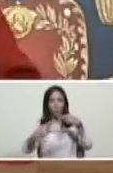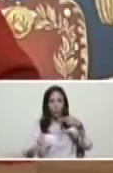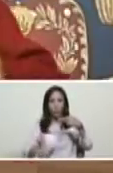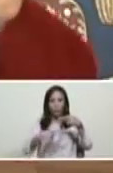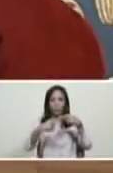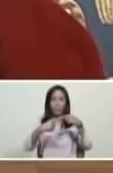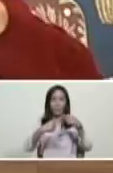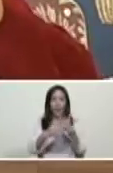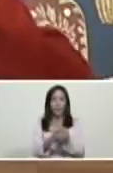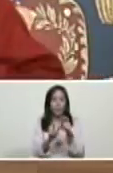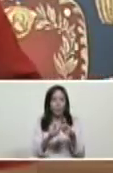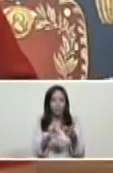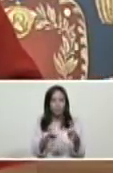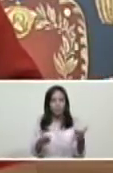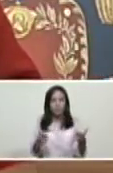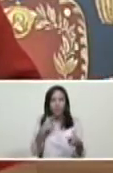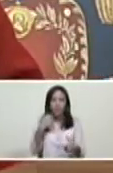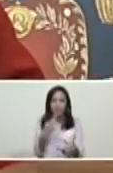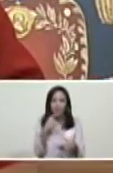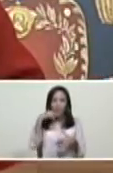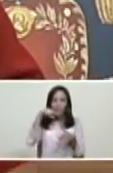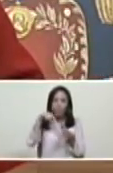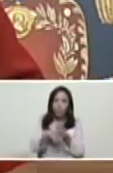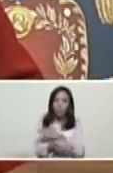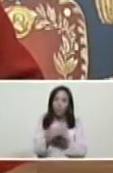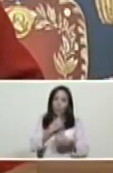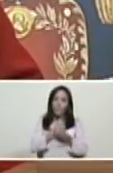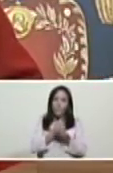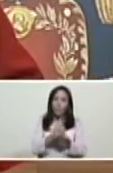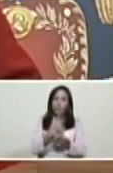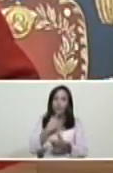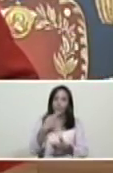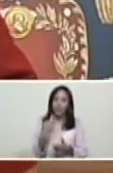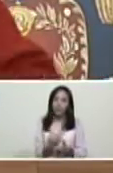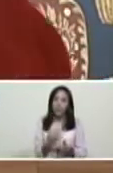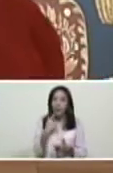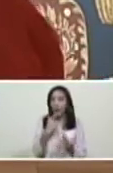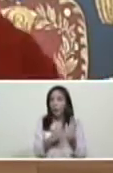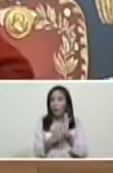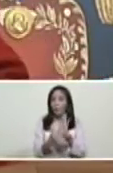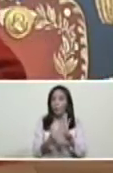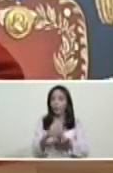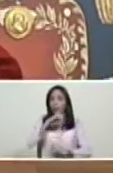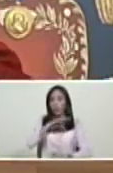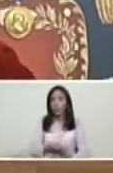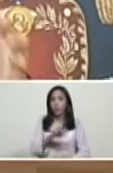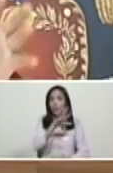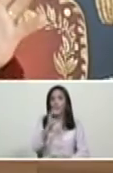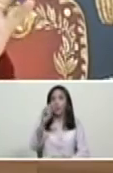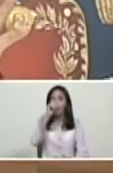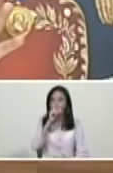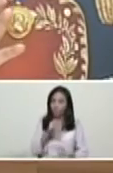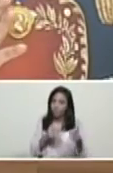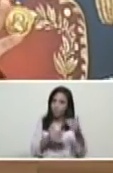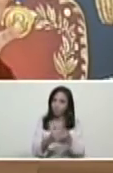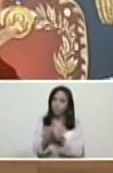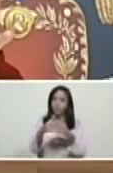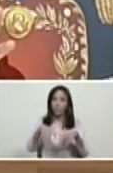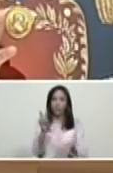extenso, más profundo y más determinante de la historia de 500 años de